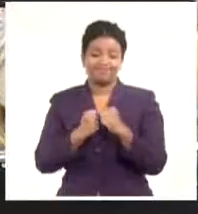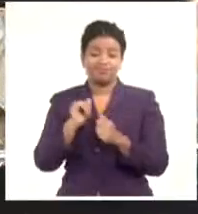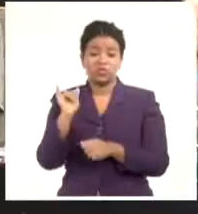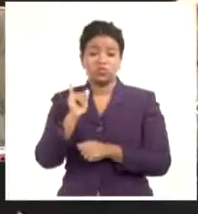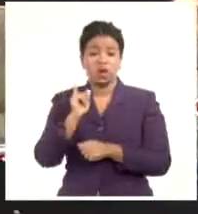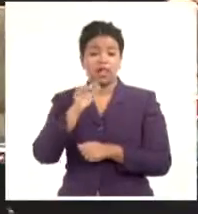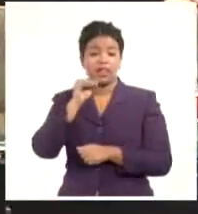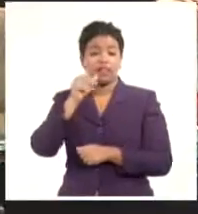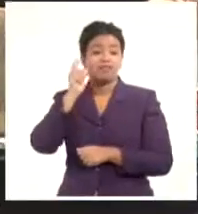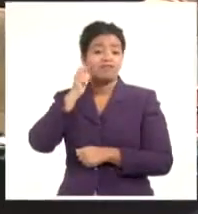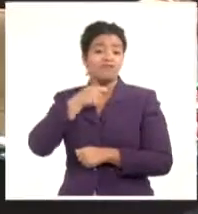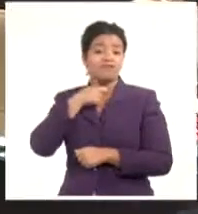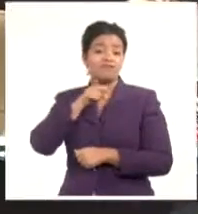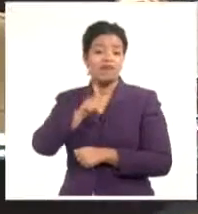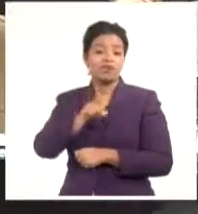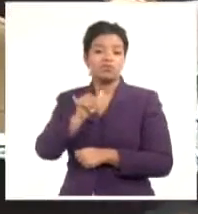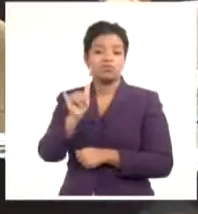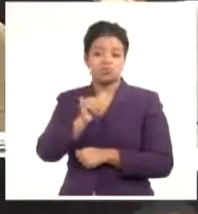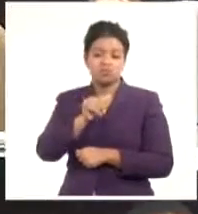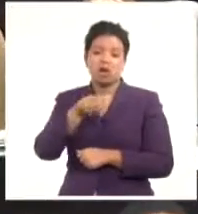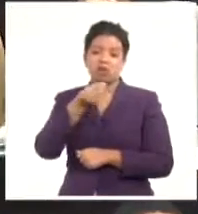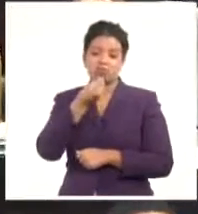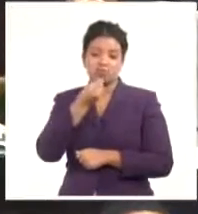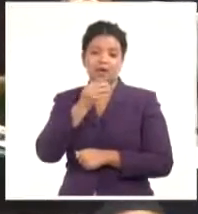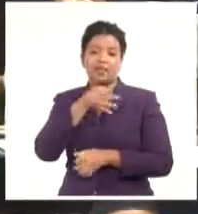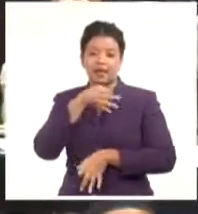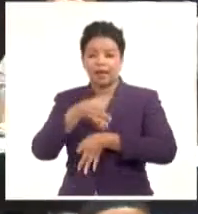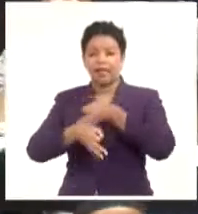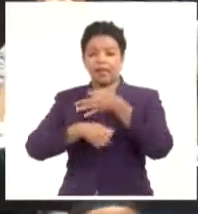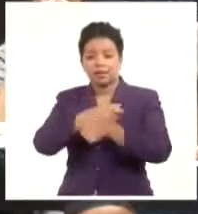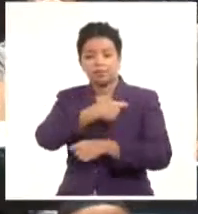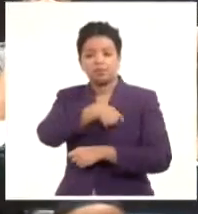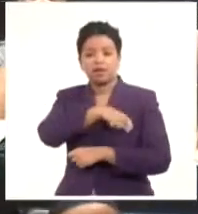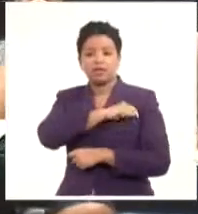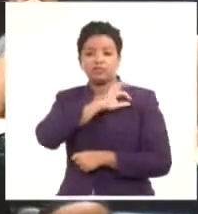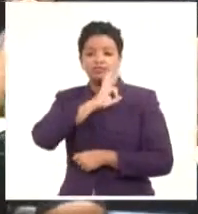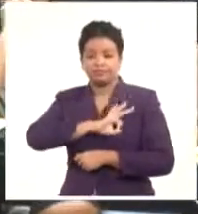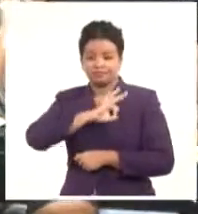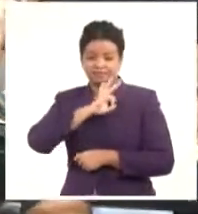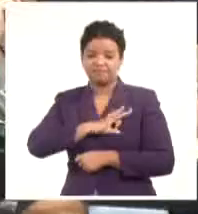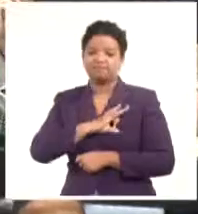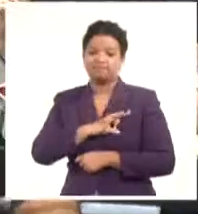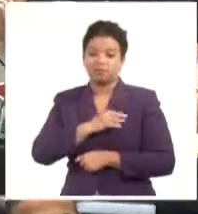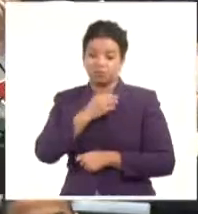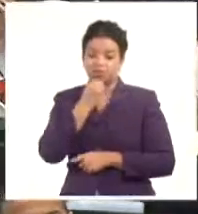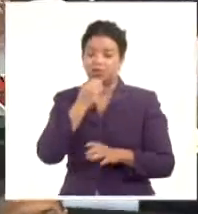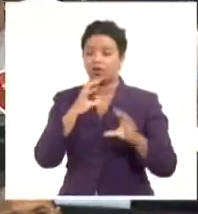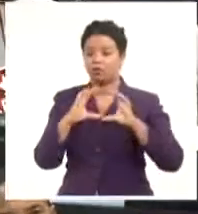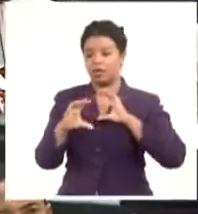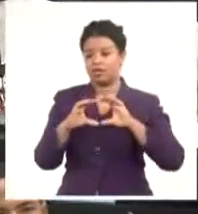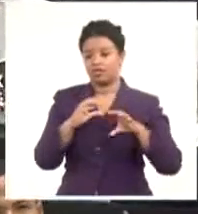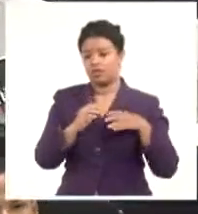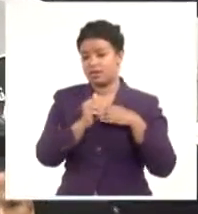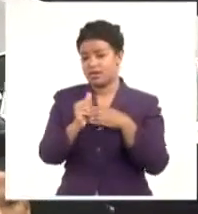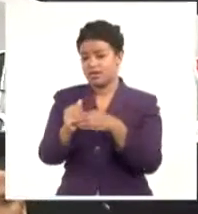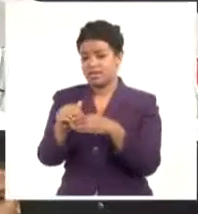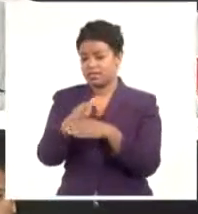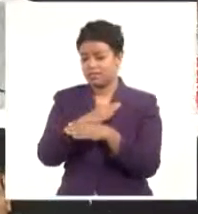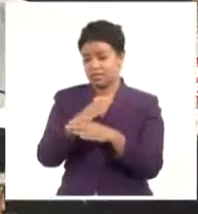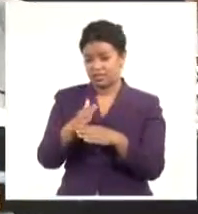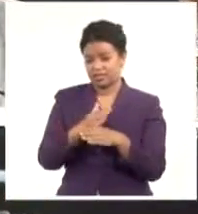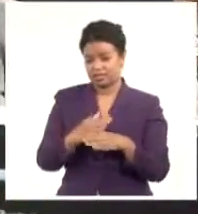FEU como destinataria de sus mensajes para garantizar lo que se propusieron sus líderes de todas las épocas, que todo tiempo